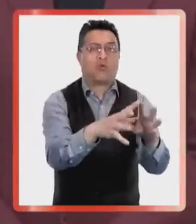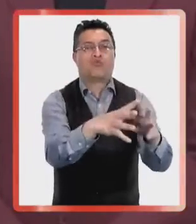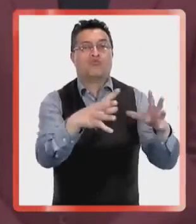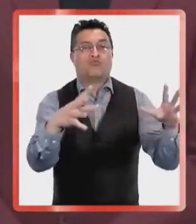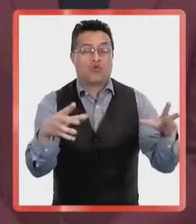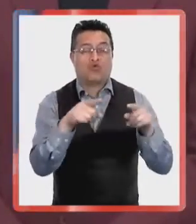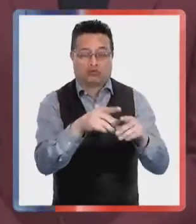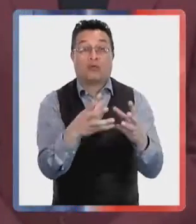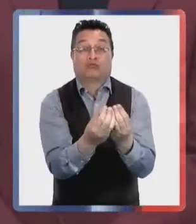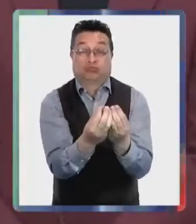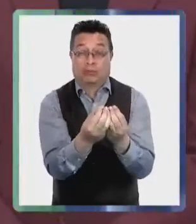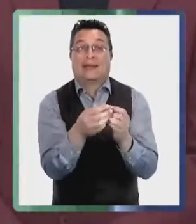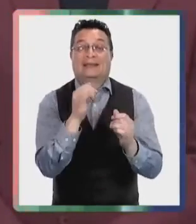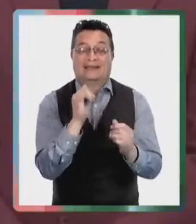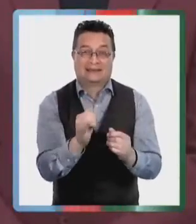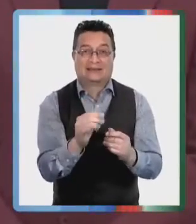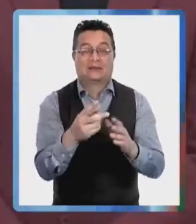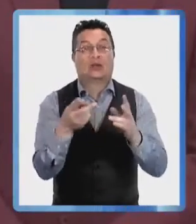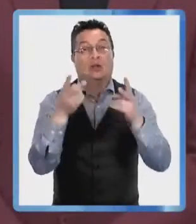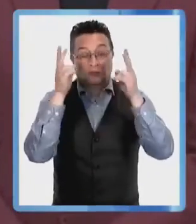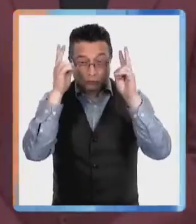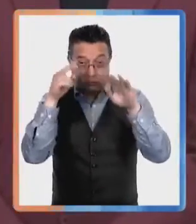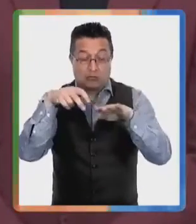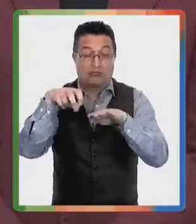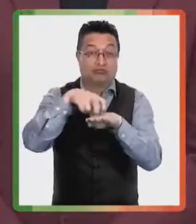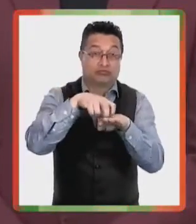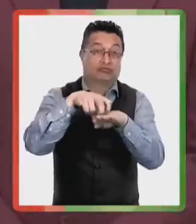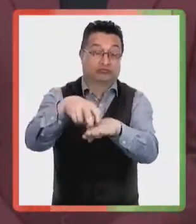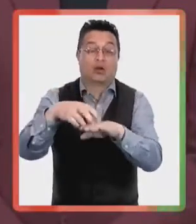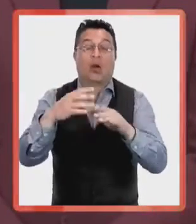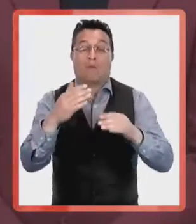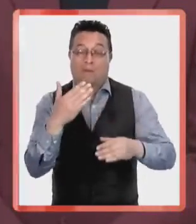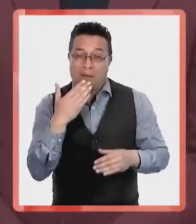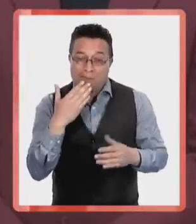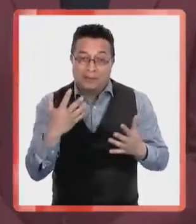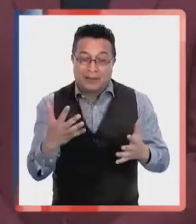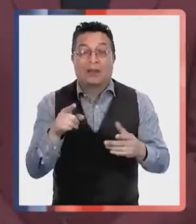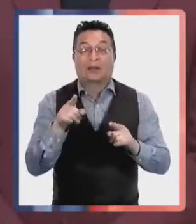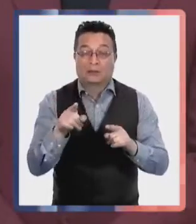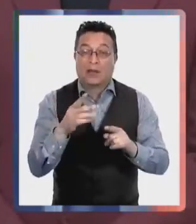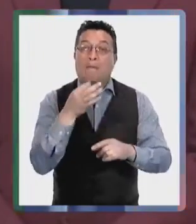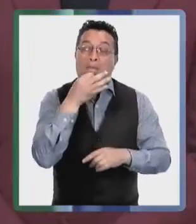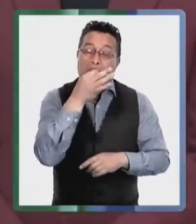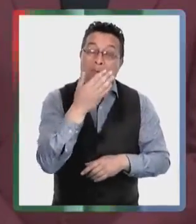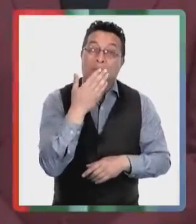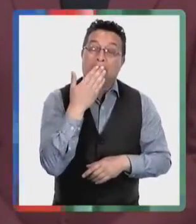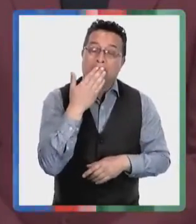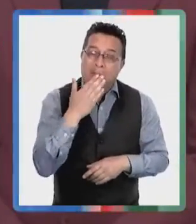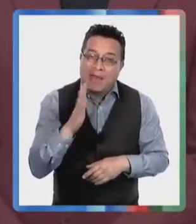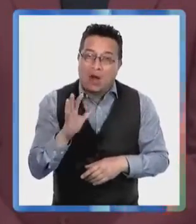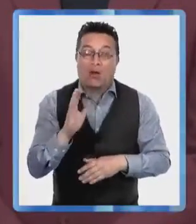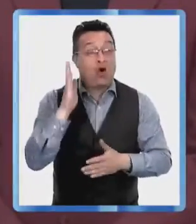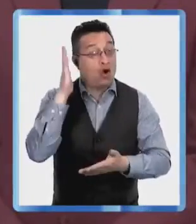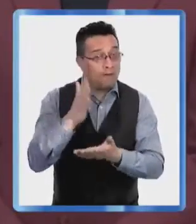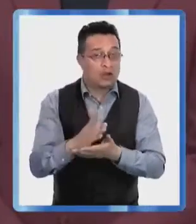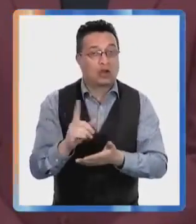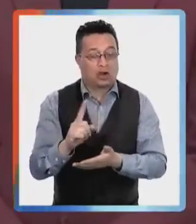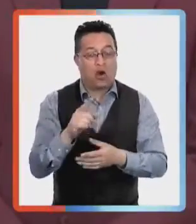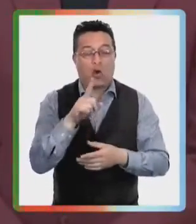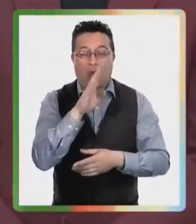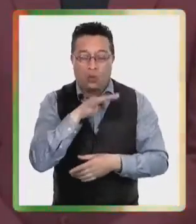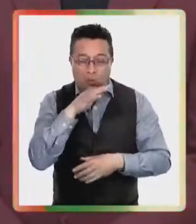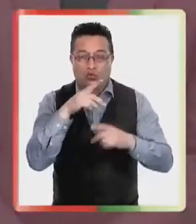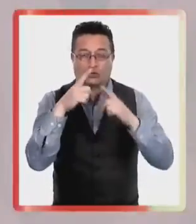y que se pueden aglomerar, como es el transporte colectivo público y privado, y ahí se mantiene como recomendación de uso de